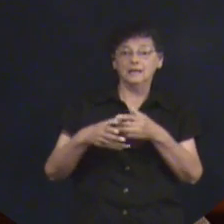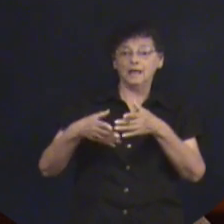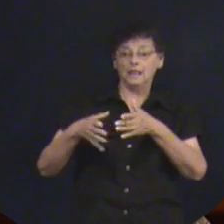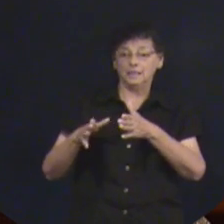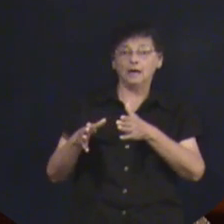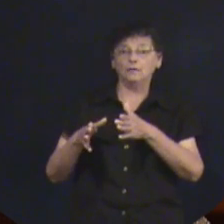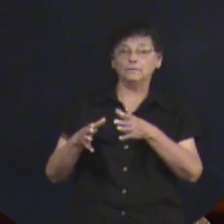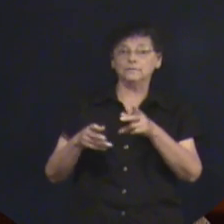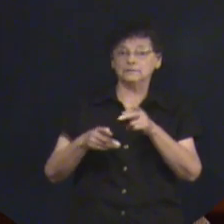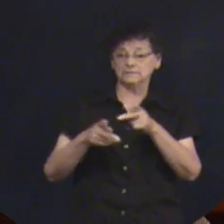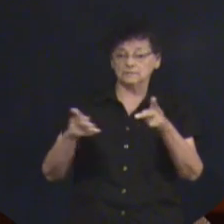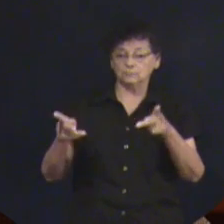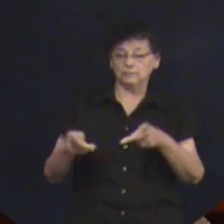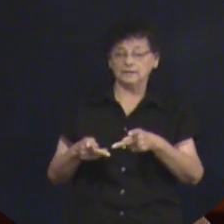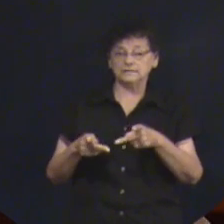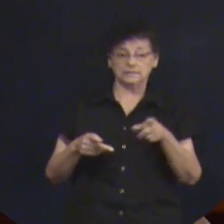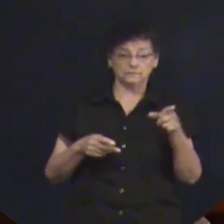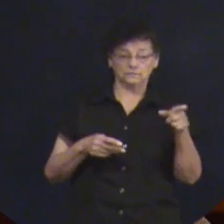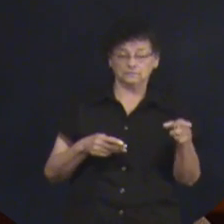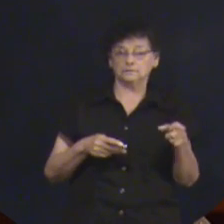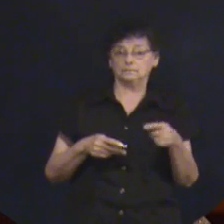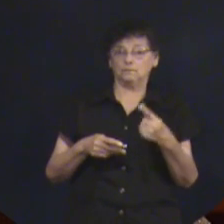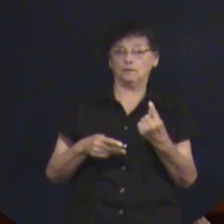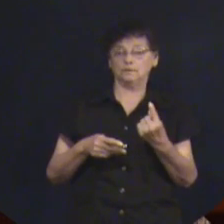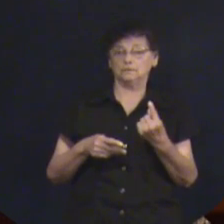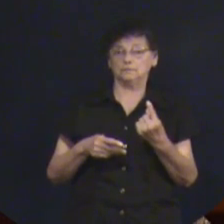déjale el lugar a este,